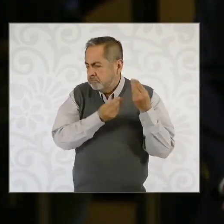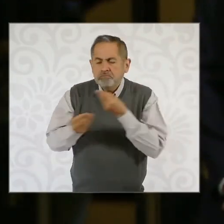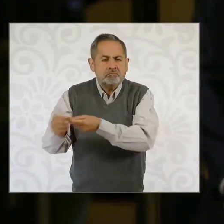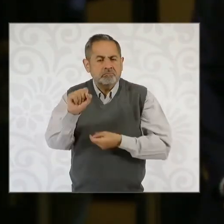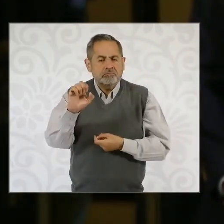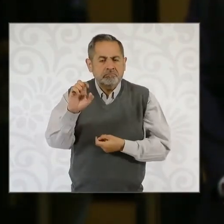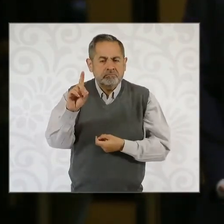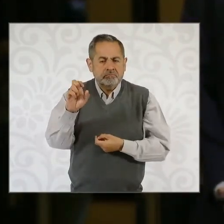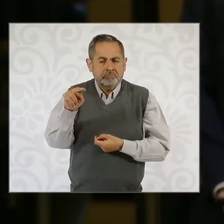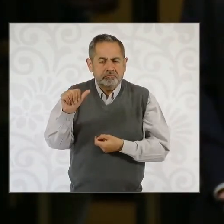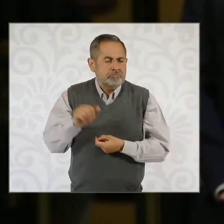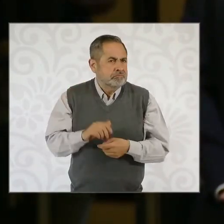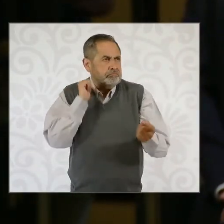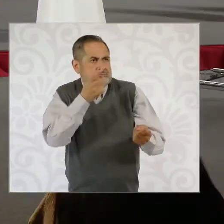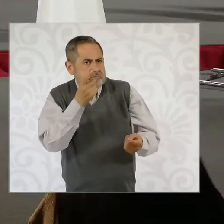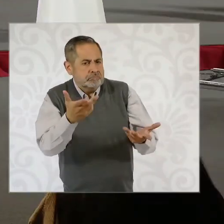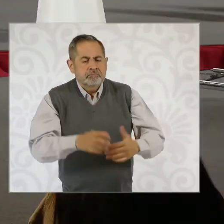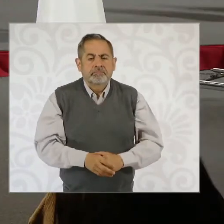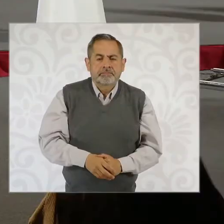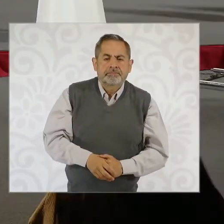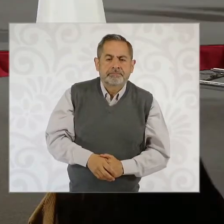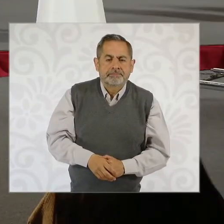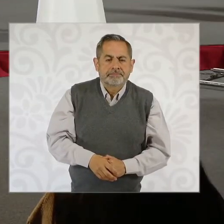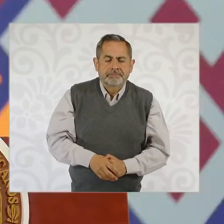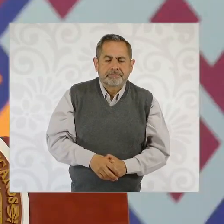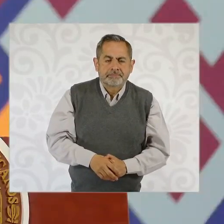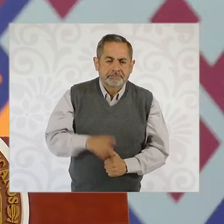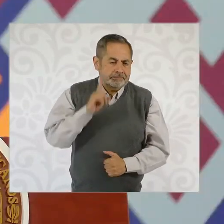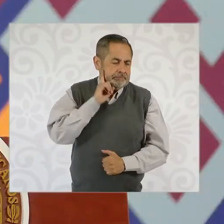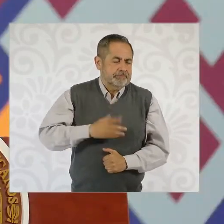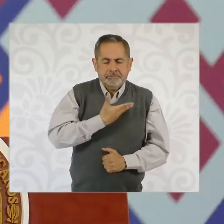Defensa. ¿Algún comentario al respecto? Sí, pues ahí,